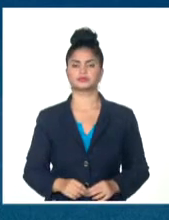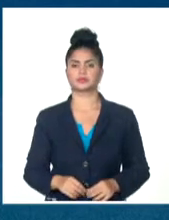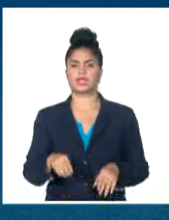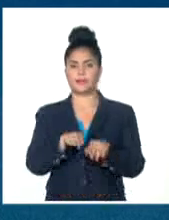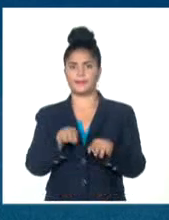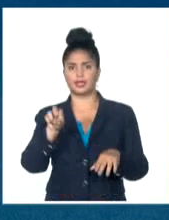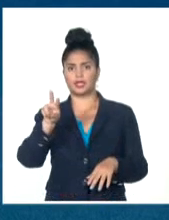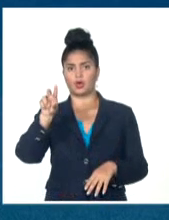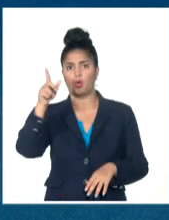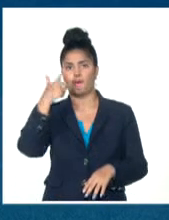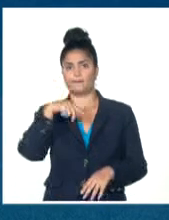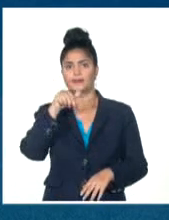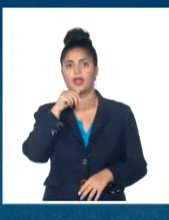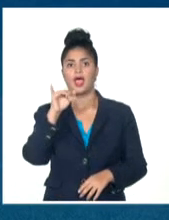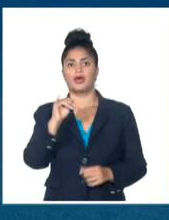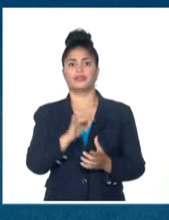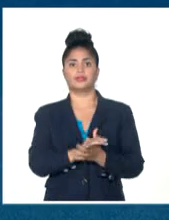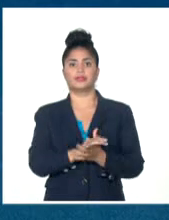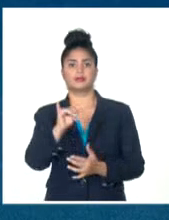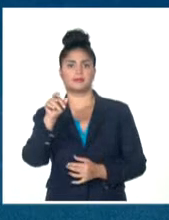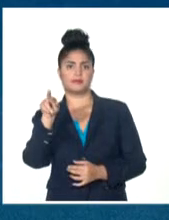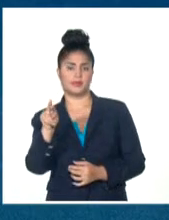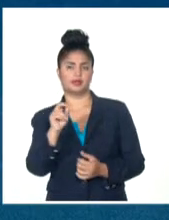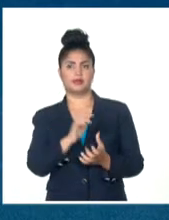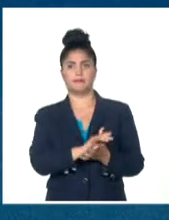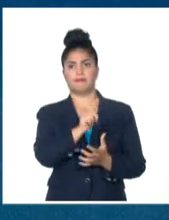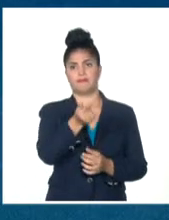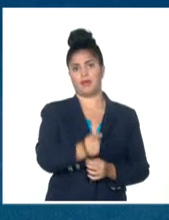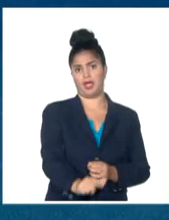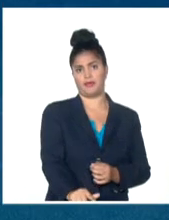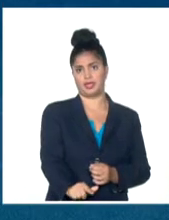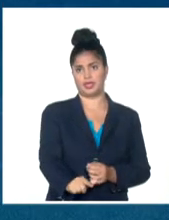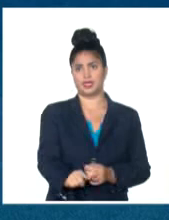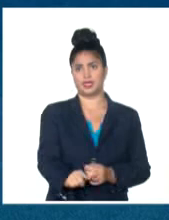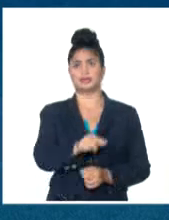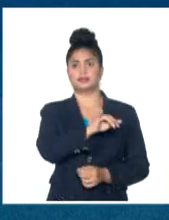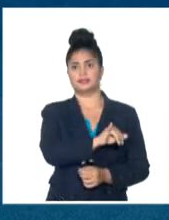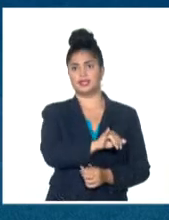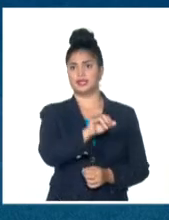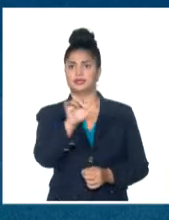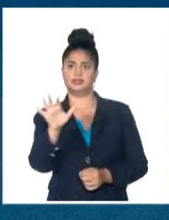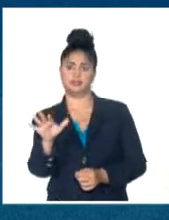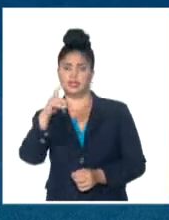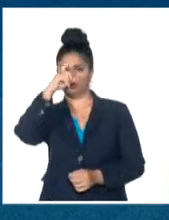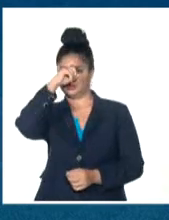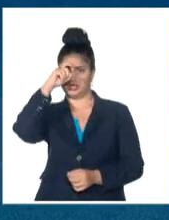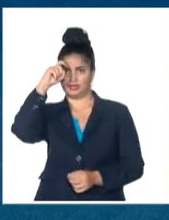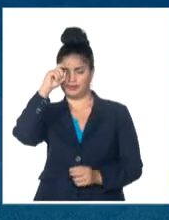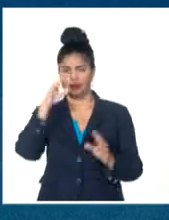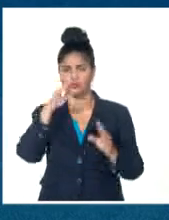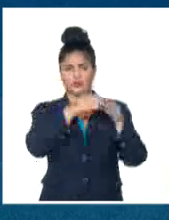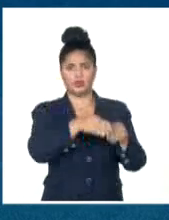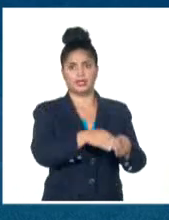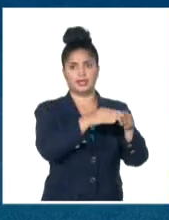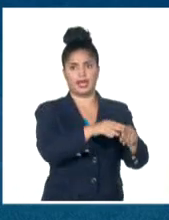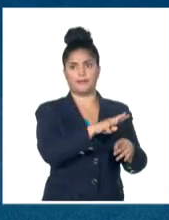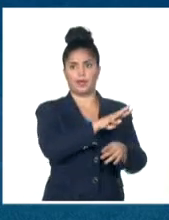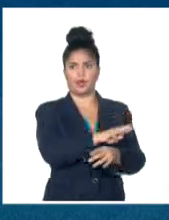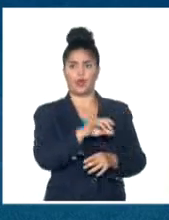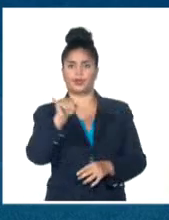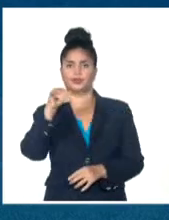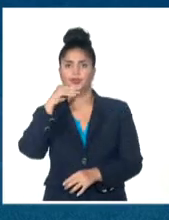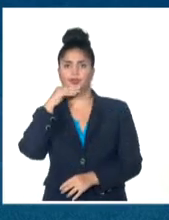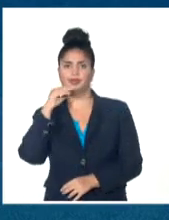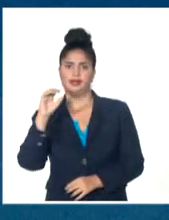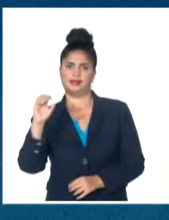García. Mayabeque dispuso de Santi Espíritu 6-5 con 3 vuelas cercas. Finalmente Granma blanqueó a 2 manos a Industriales